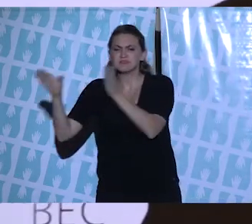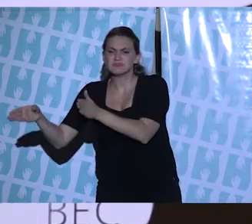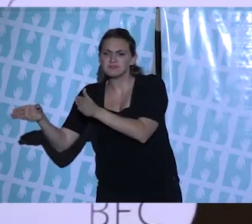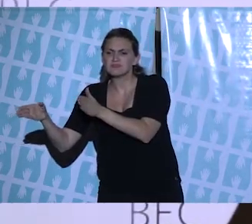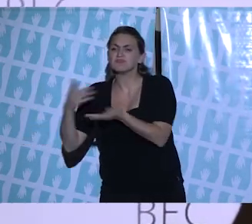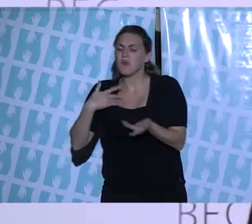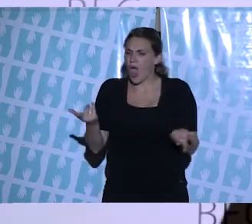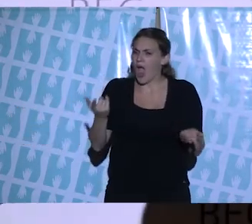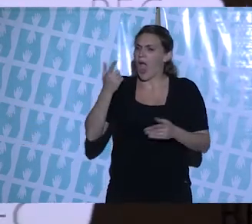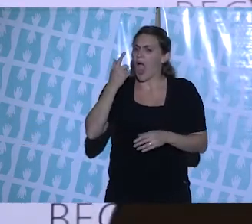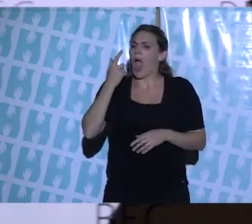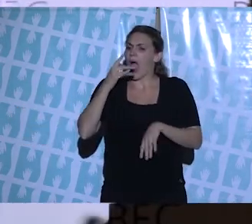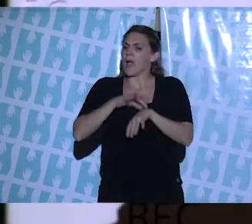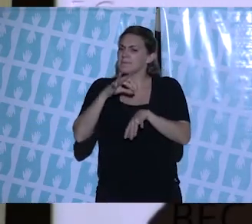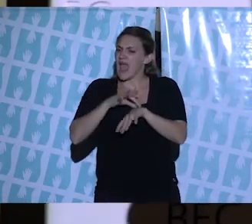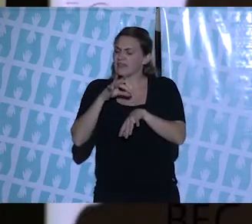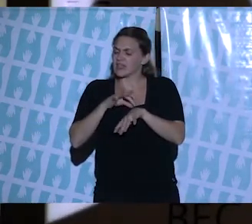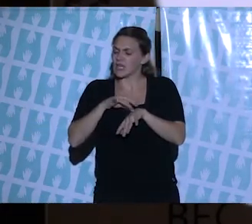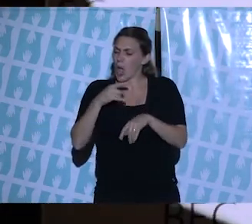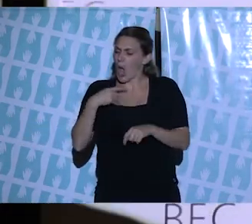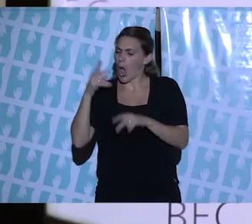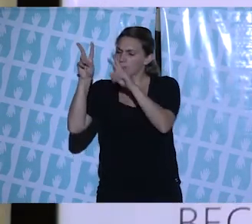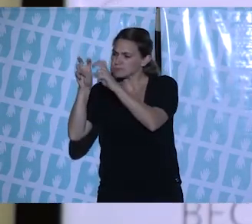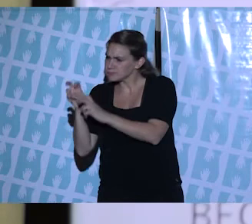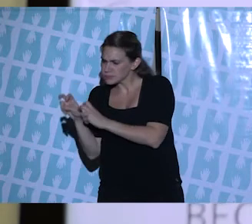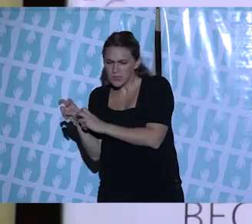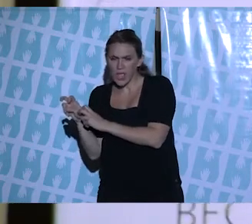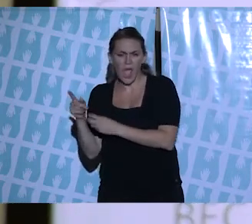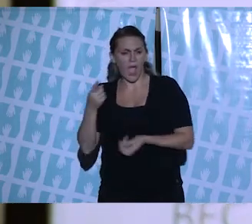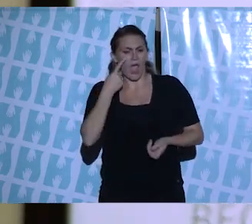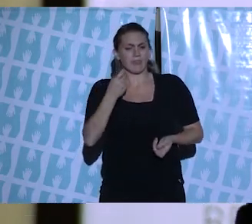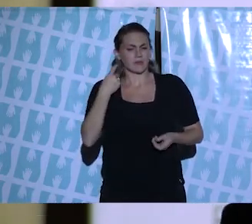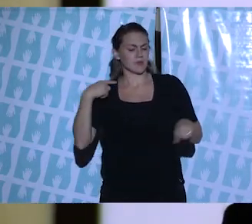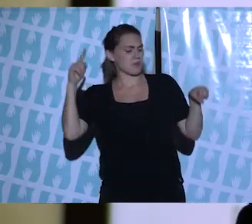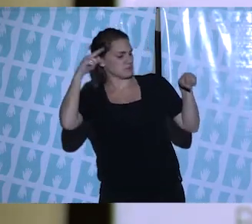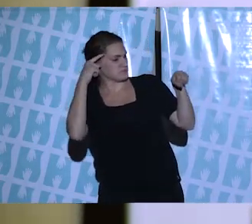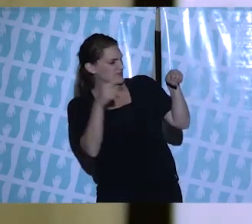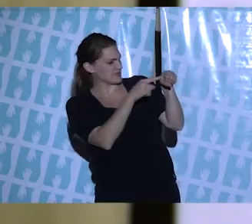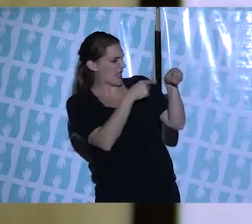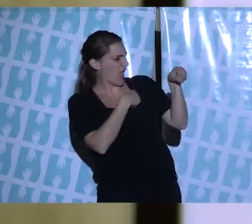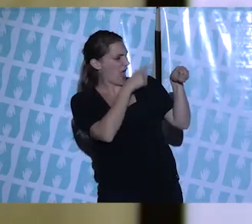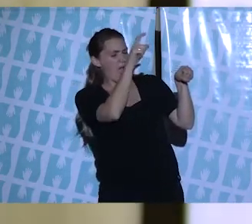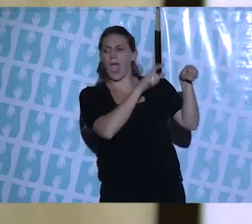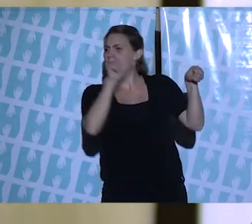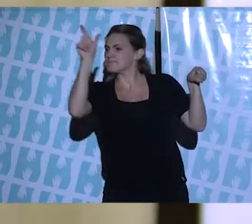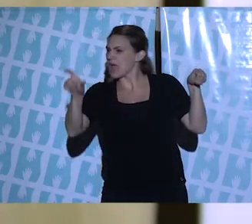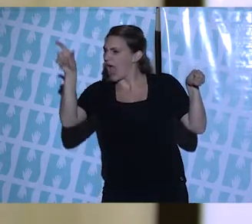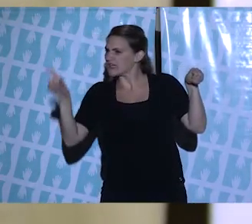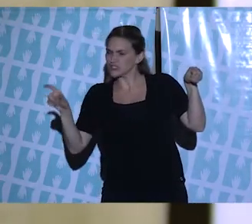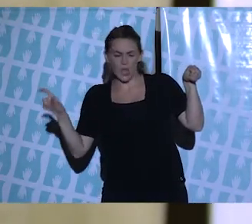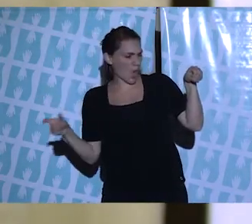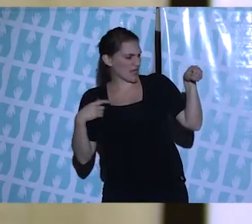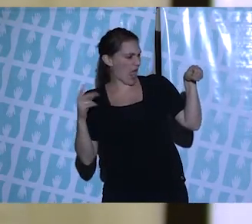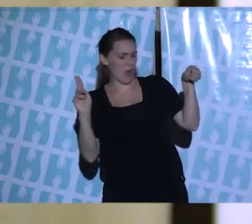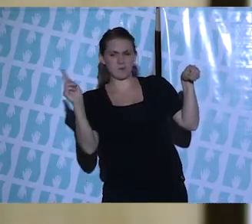de ver si había alfa-sinucleína en cerebros de pacientes que no habían